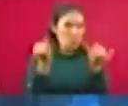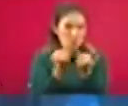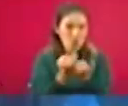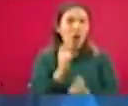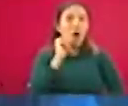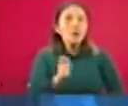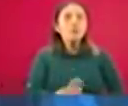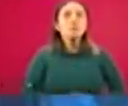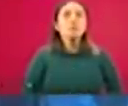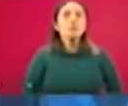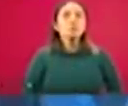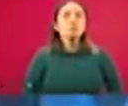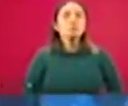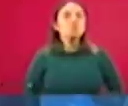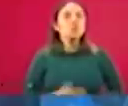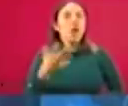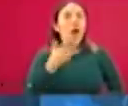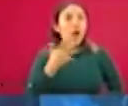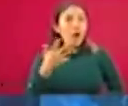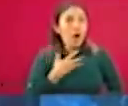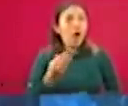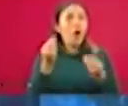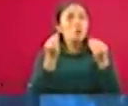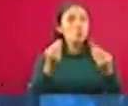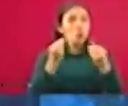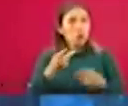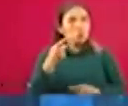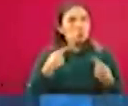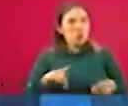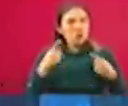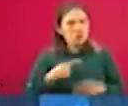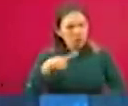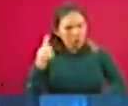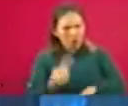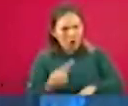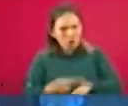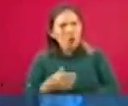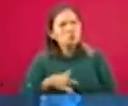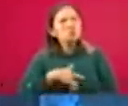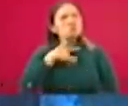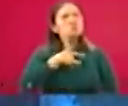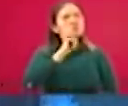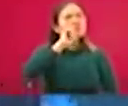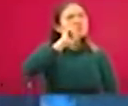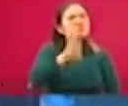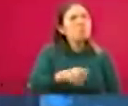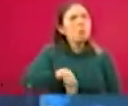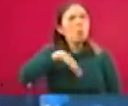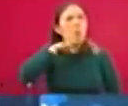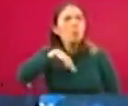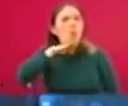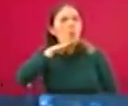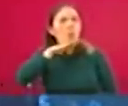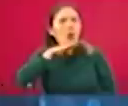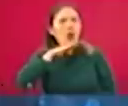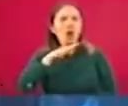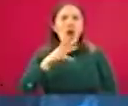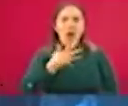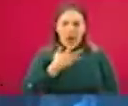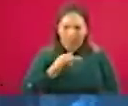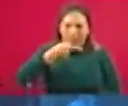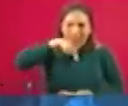solo no solo ahora que me lo pregunta, hemos venido explicando continuamente en qué consiste